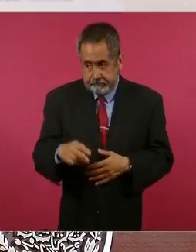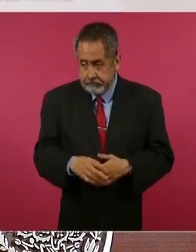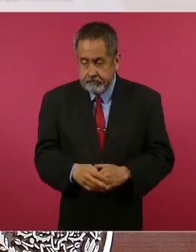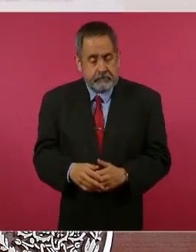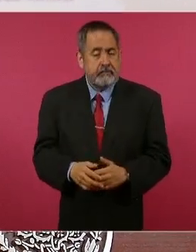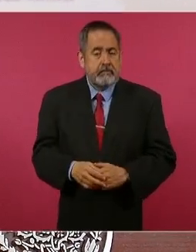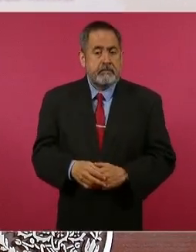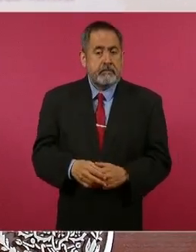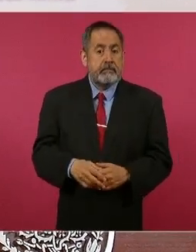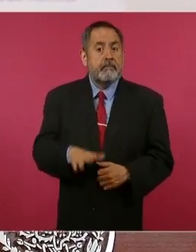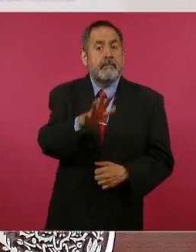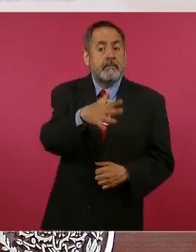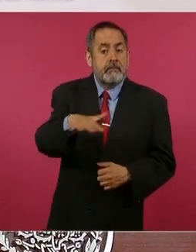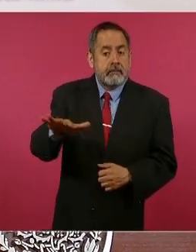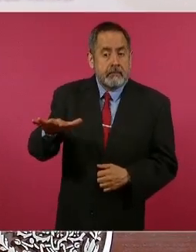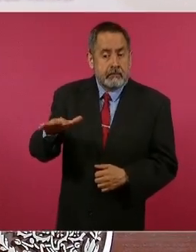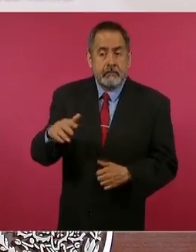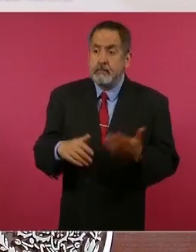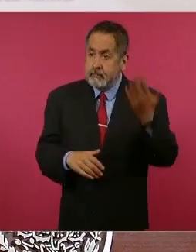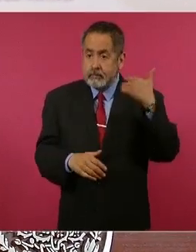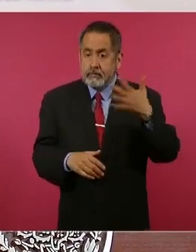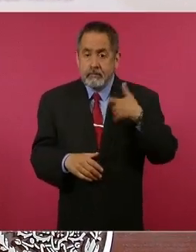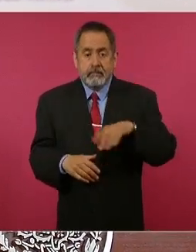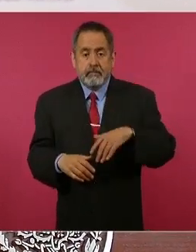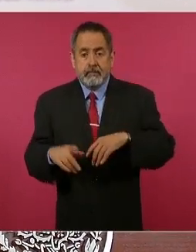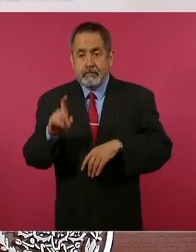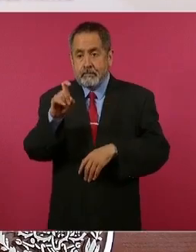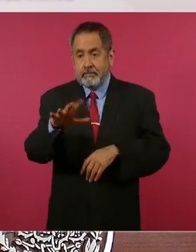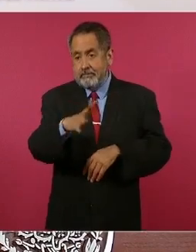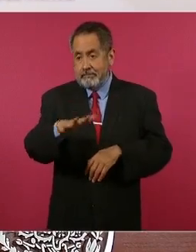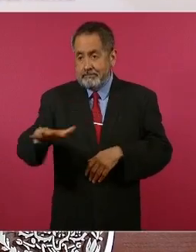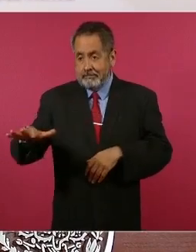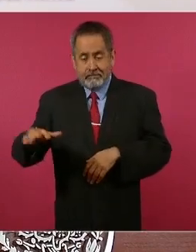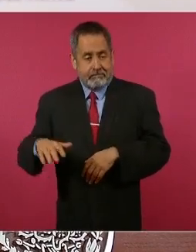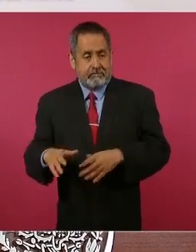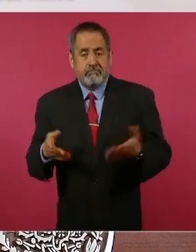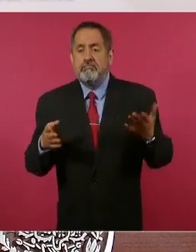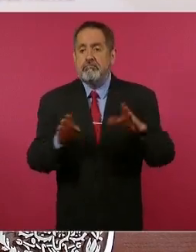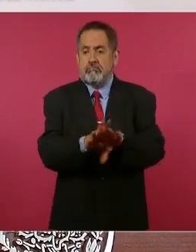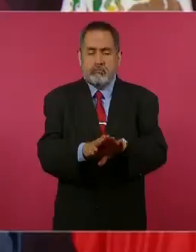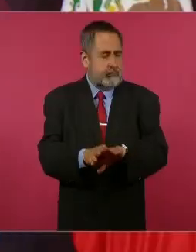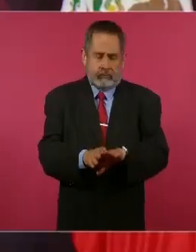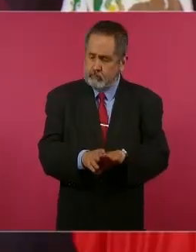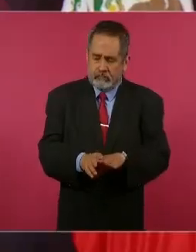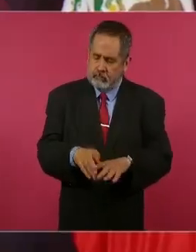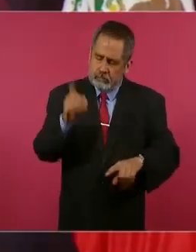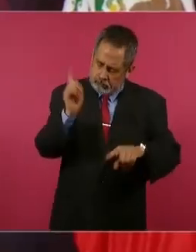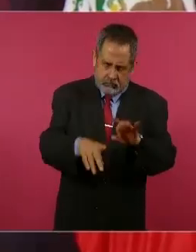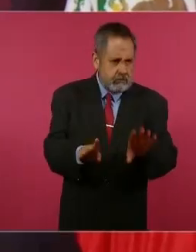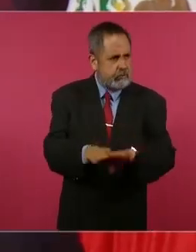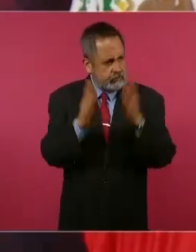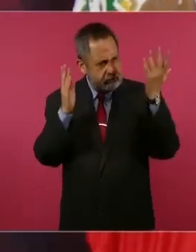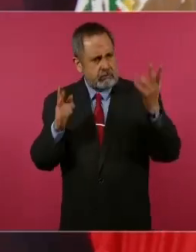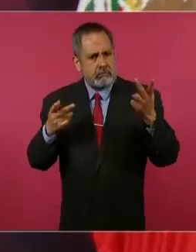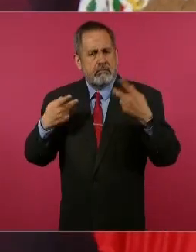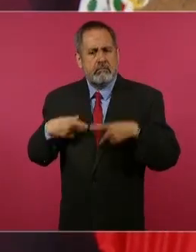recuperaron playas para que la gente pueda